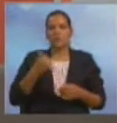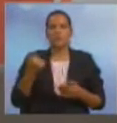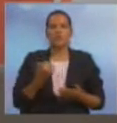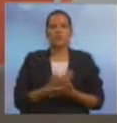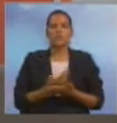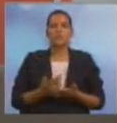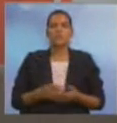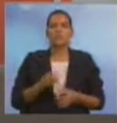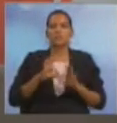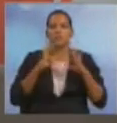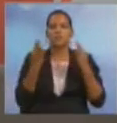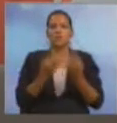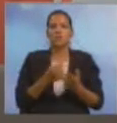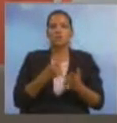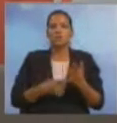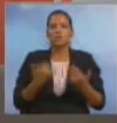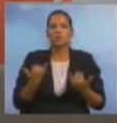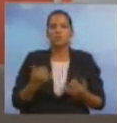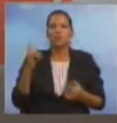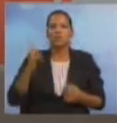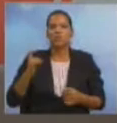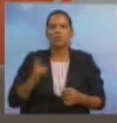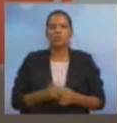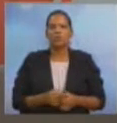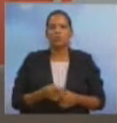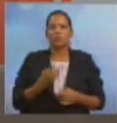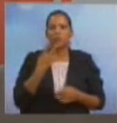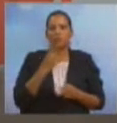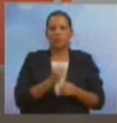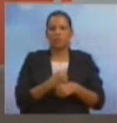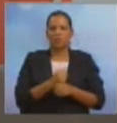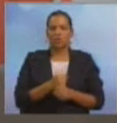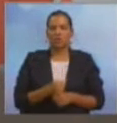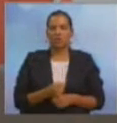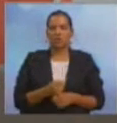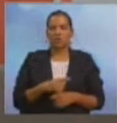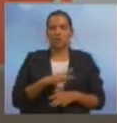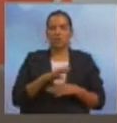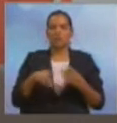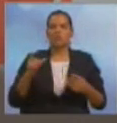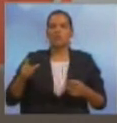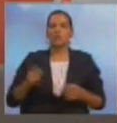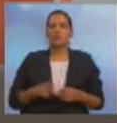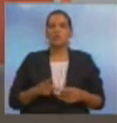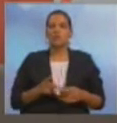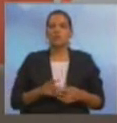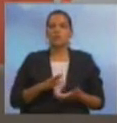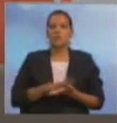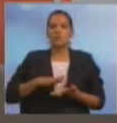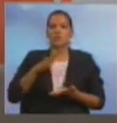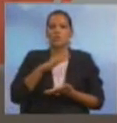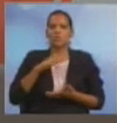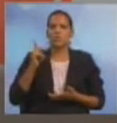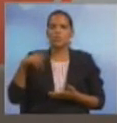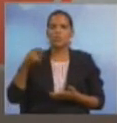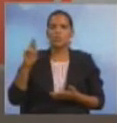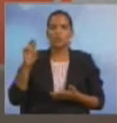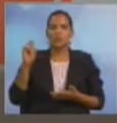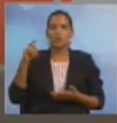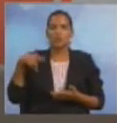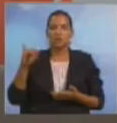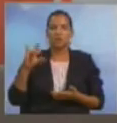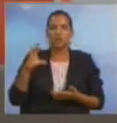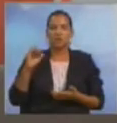para familias que en estos momentos lo necesitan. Esto se realizó con los moradores, sobre todo de la Propicia, que están pasando